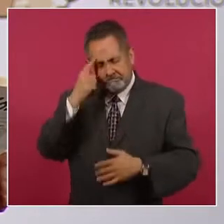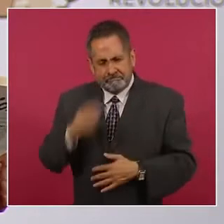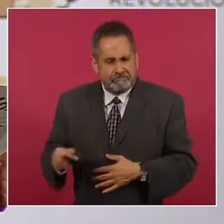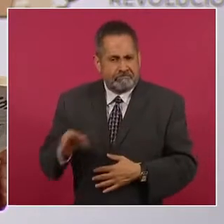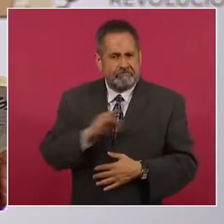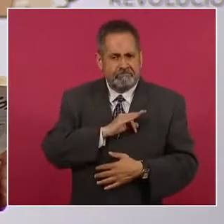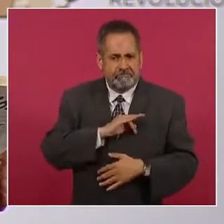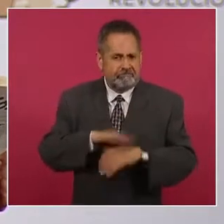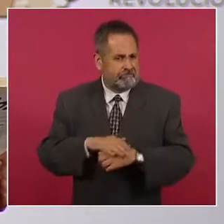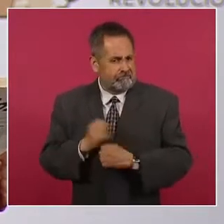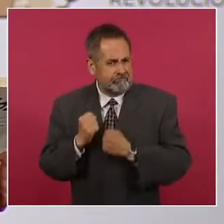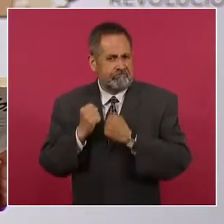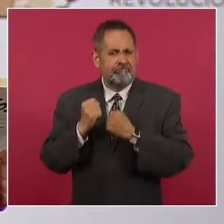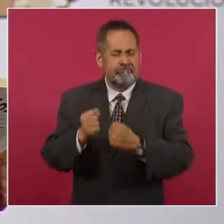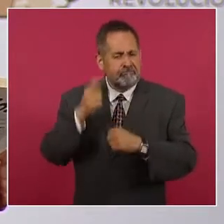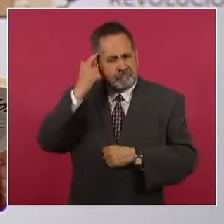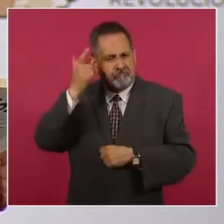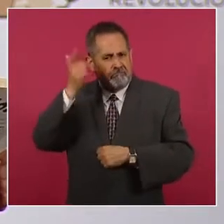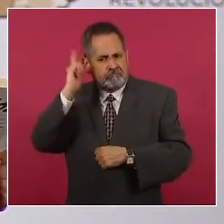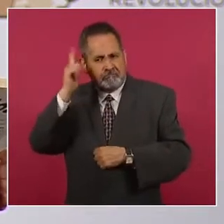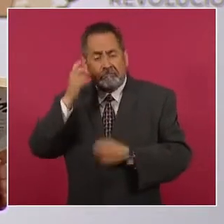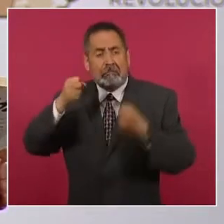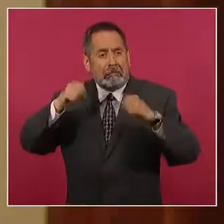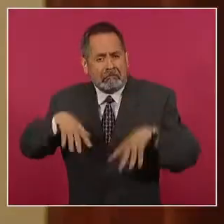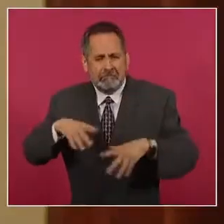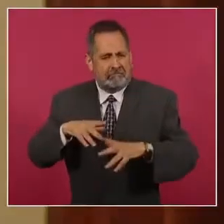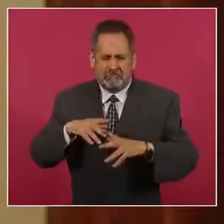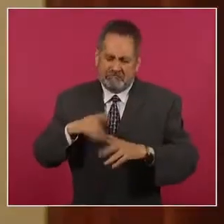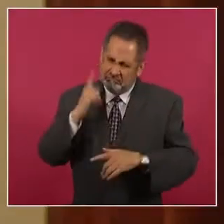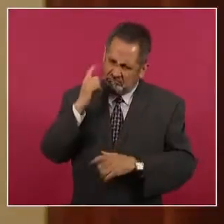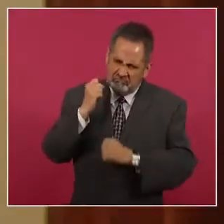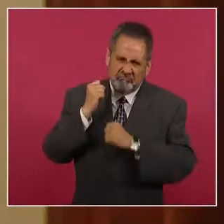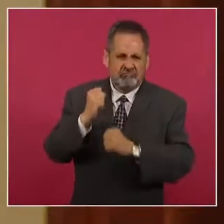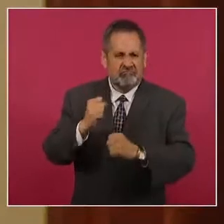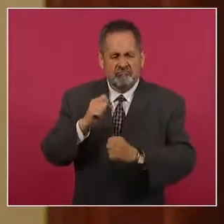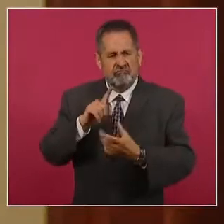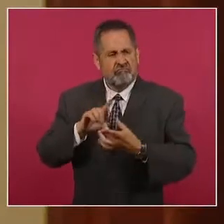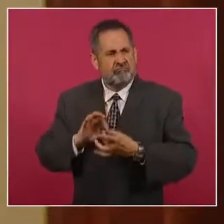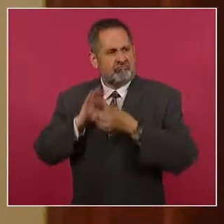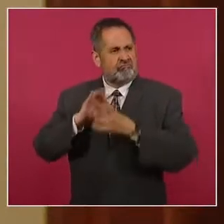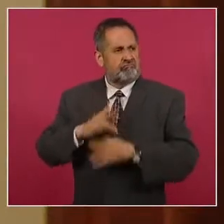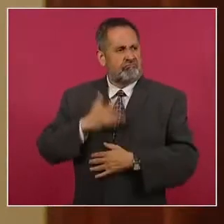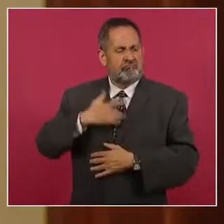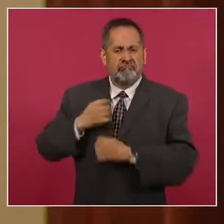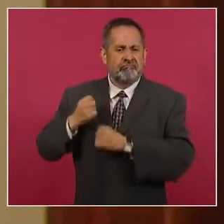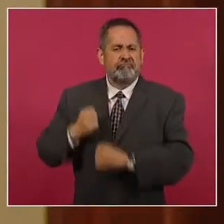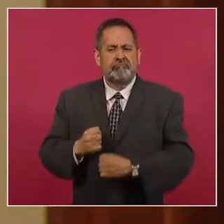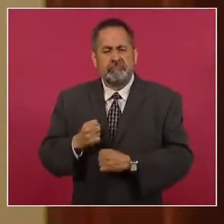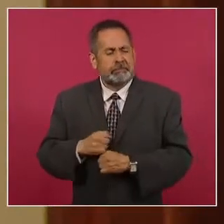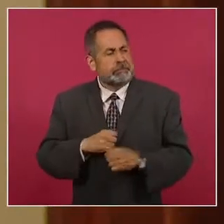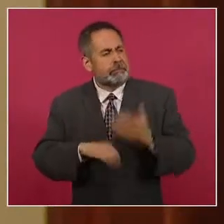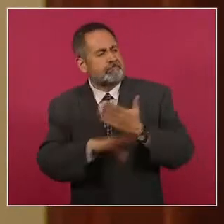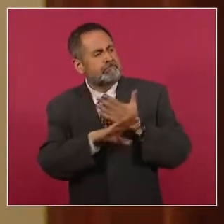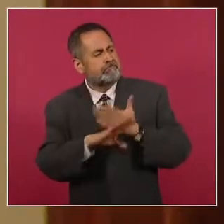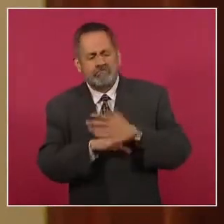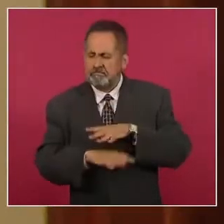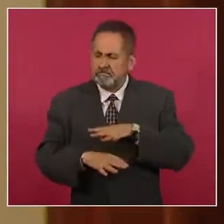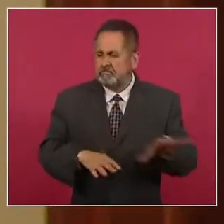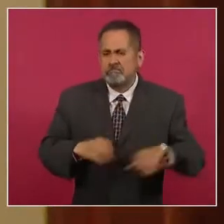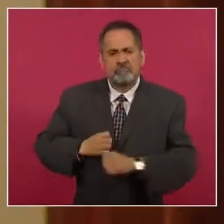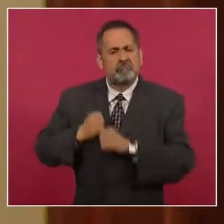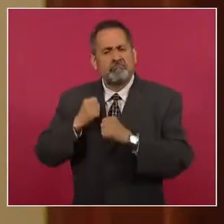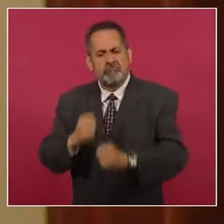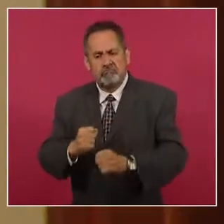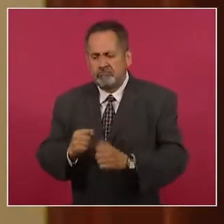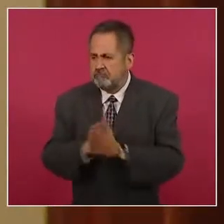agigantada, con nuestras esperanzas no marchitas y con nuestro espíritu templado por la adversidad y caldeado por